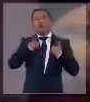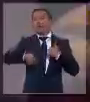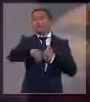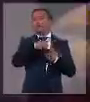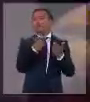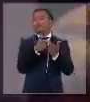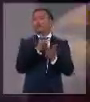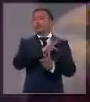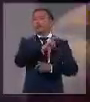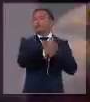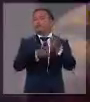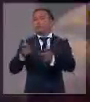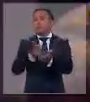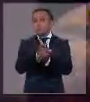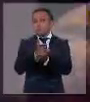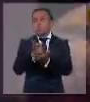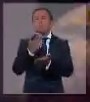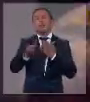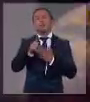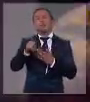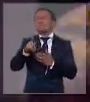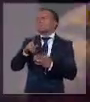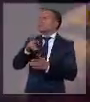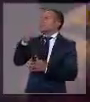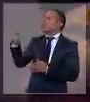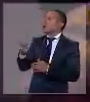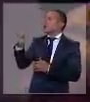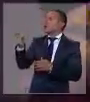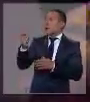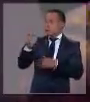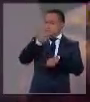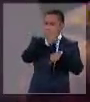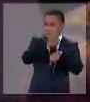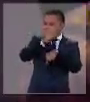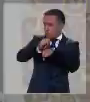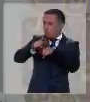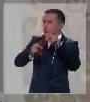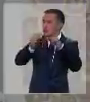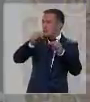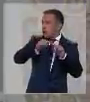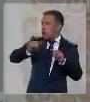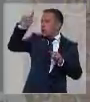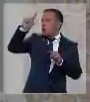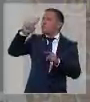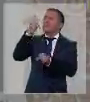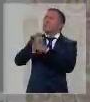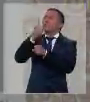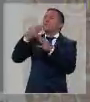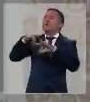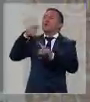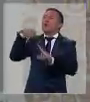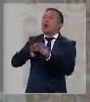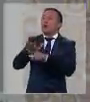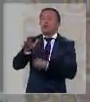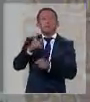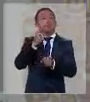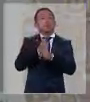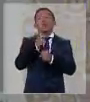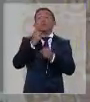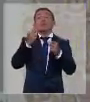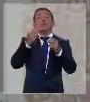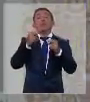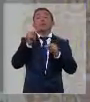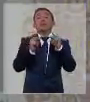para darle prioridad en México, ¿a cuál nivel le daría prioridad y por qué? Tenemos que trabajar mucho en el nivel técnico superior, porque hoy